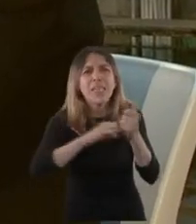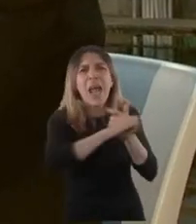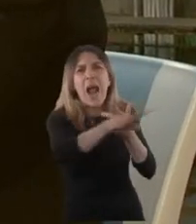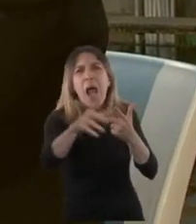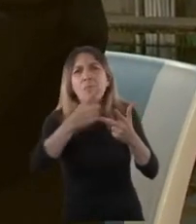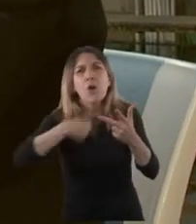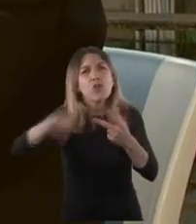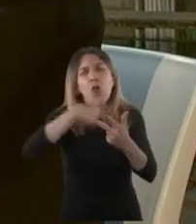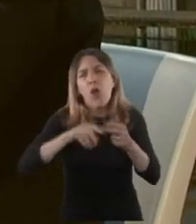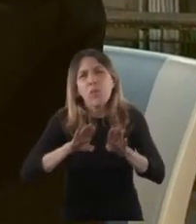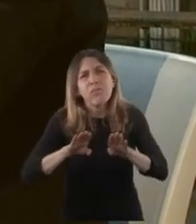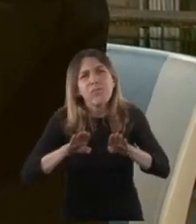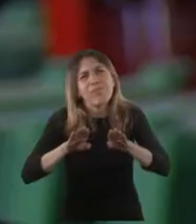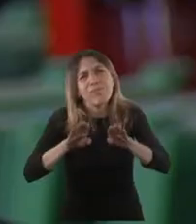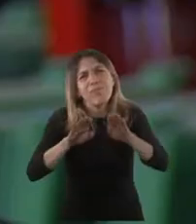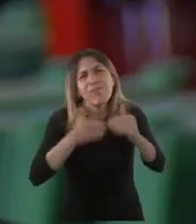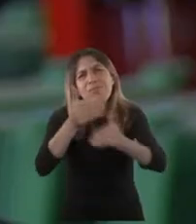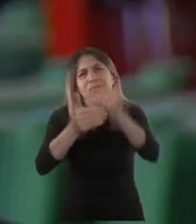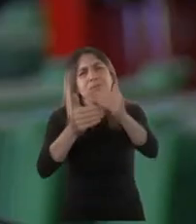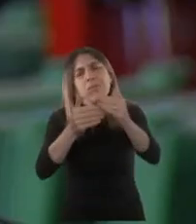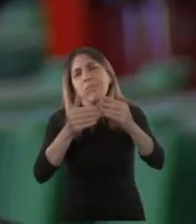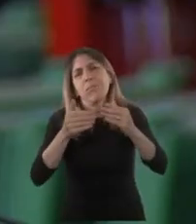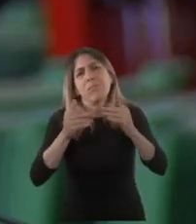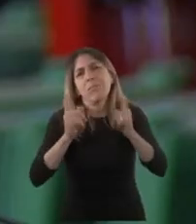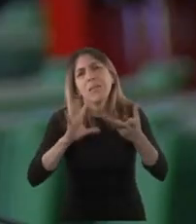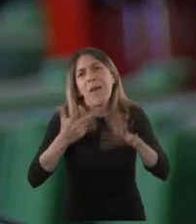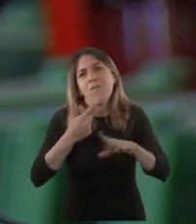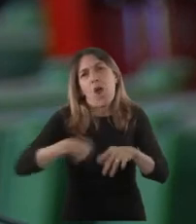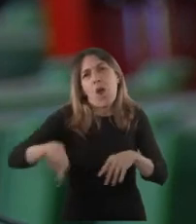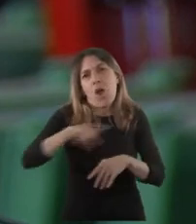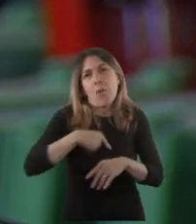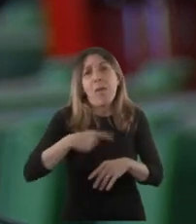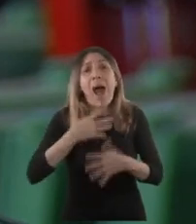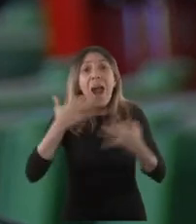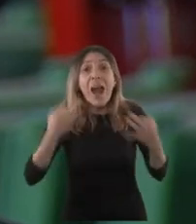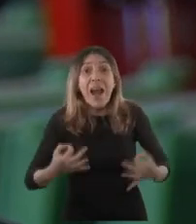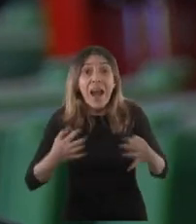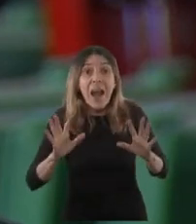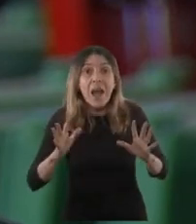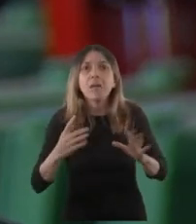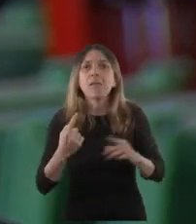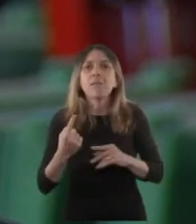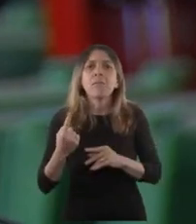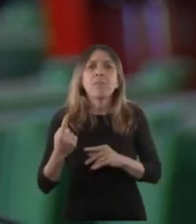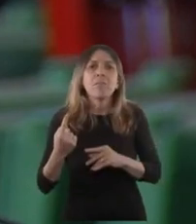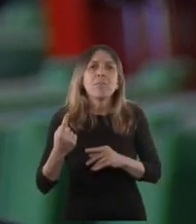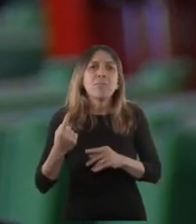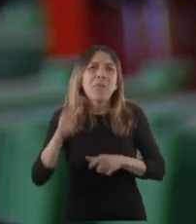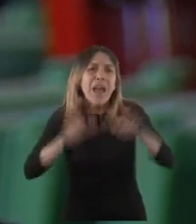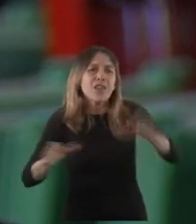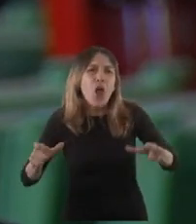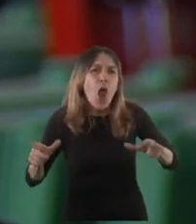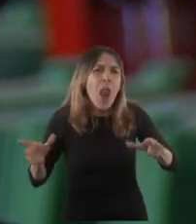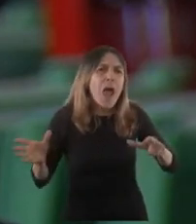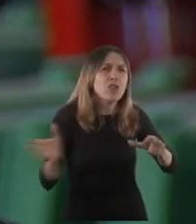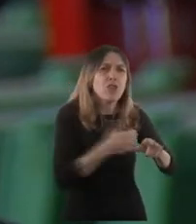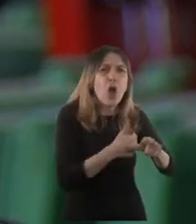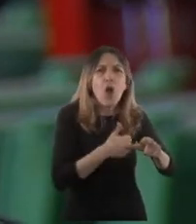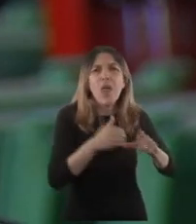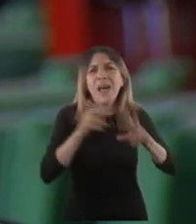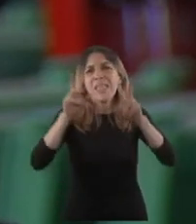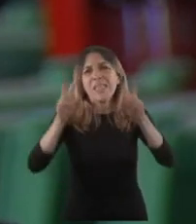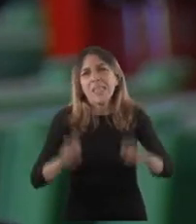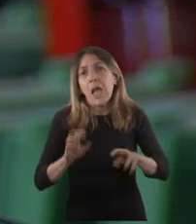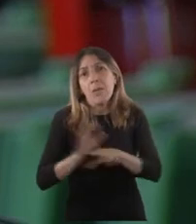todos seguramente estamos en lo mismo, donde realmente cada habitante, con la federalización,